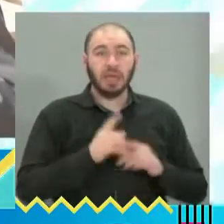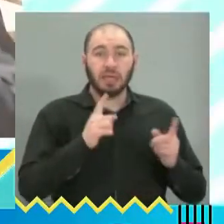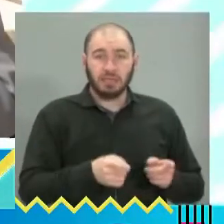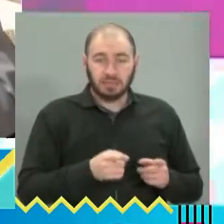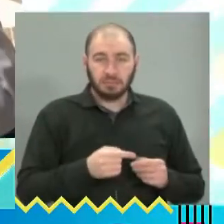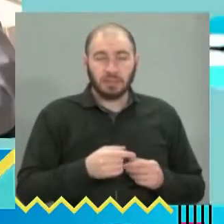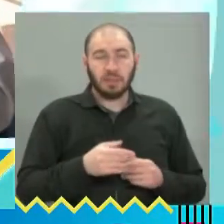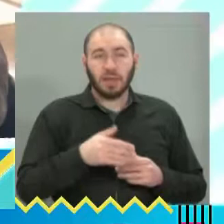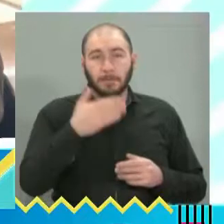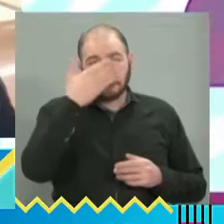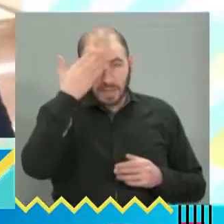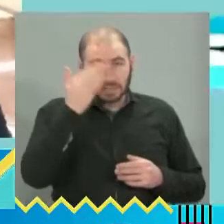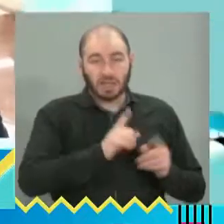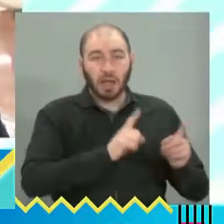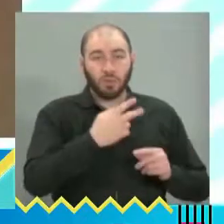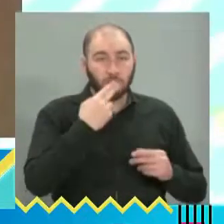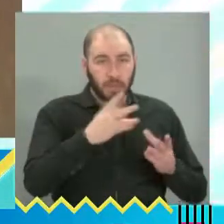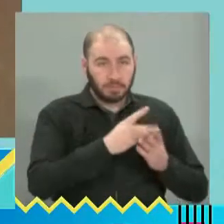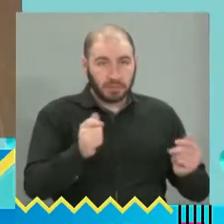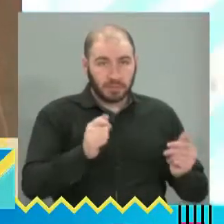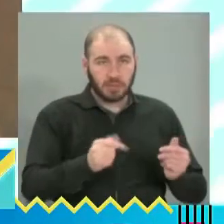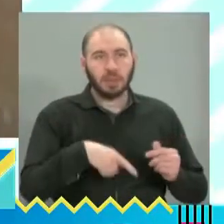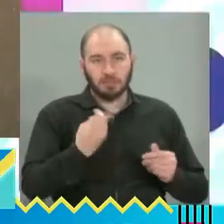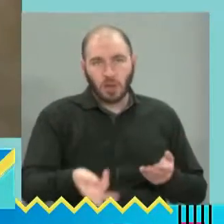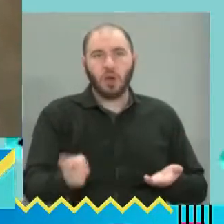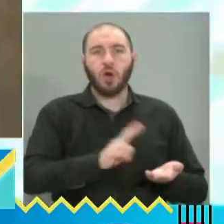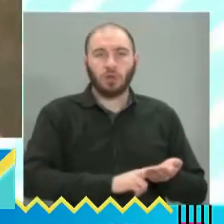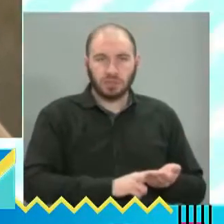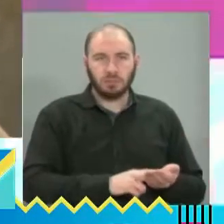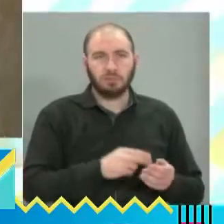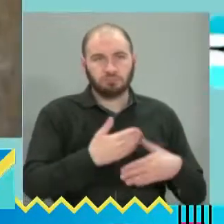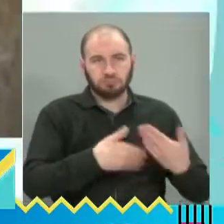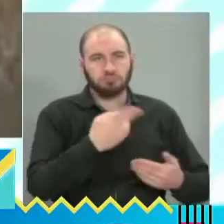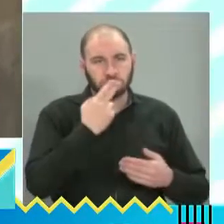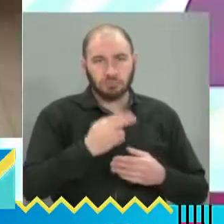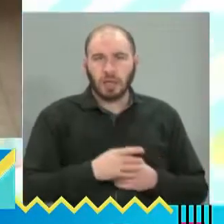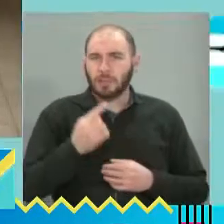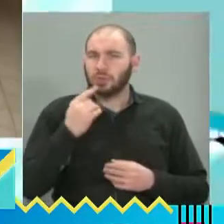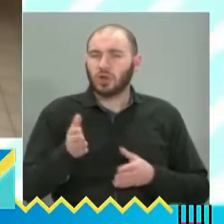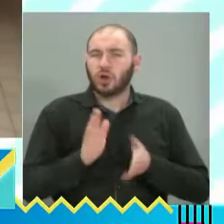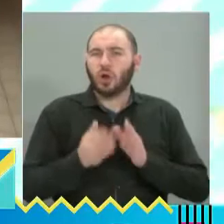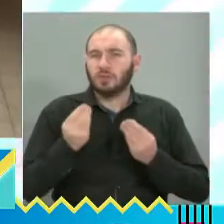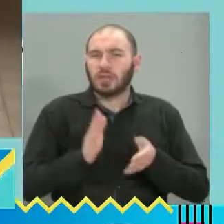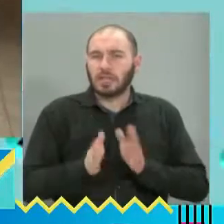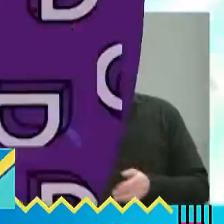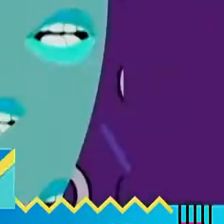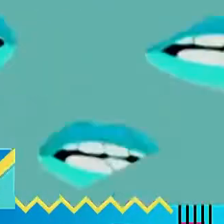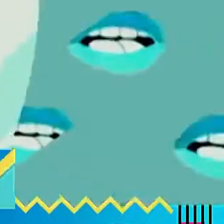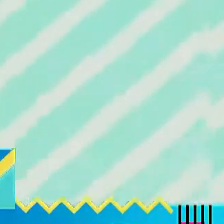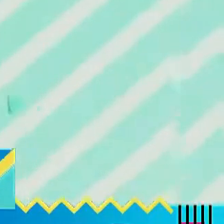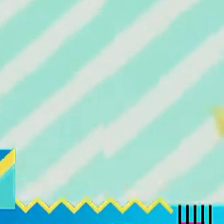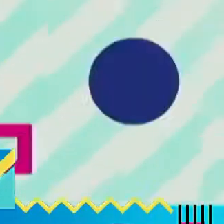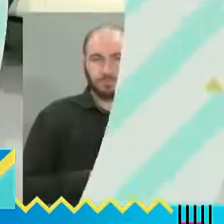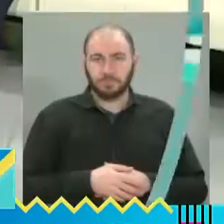enfermedad recidente. Hay pacientes que dejan de fumar y vuelven a iniciarse en el tabaquismo. ¿Cómo se trata una enfermedad como el